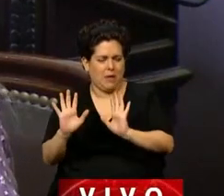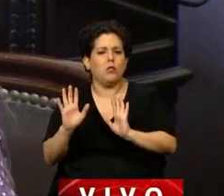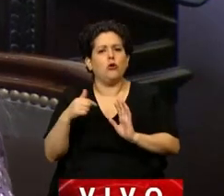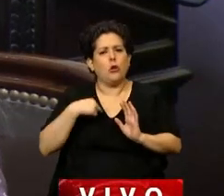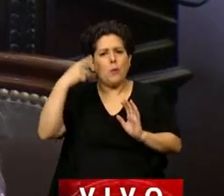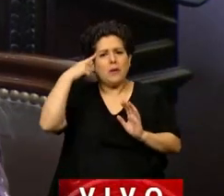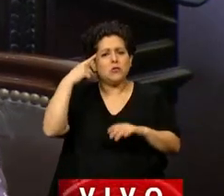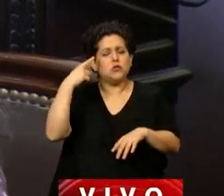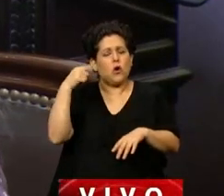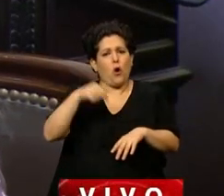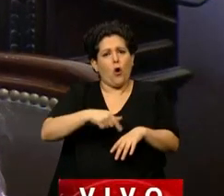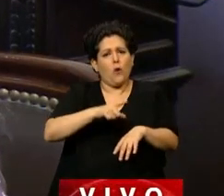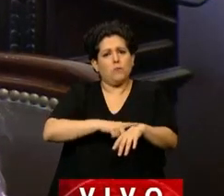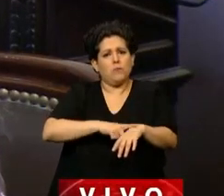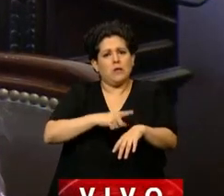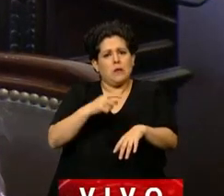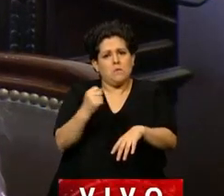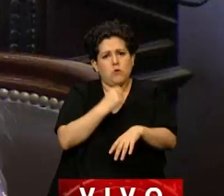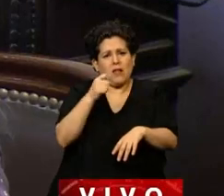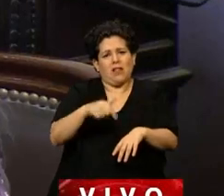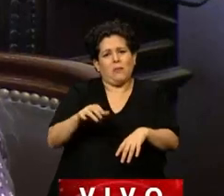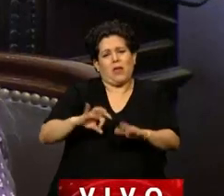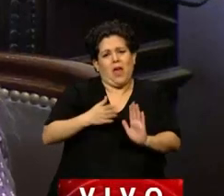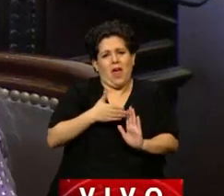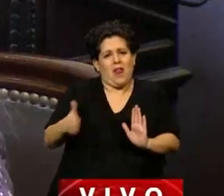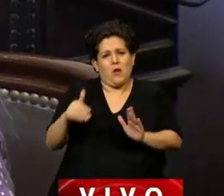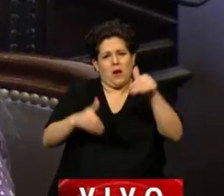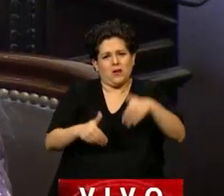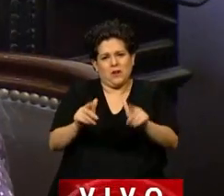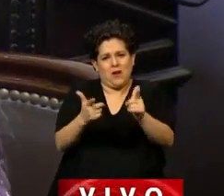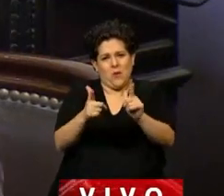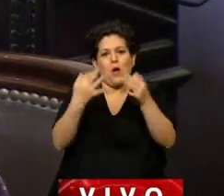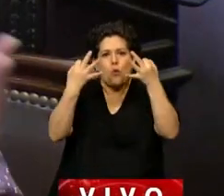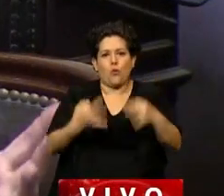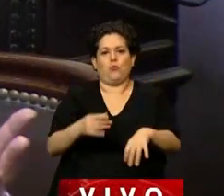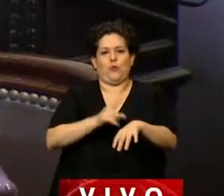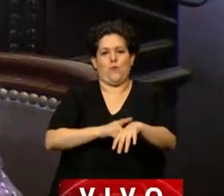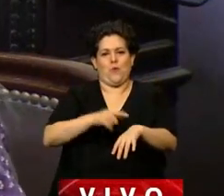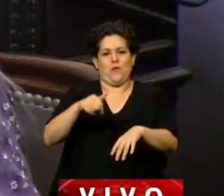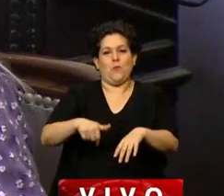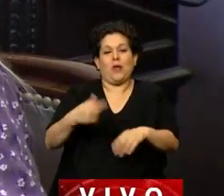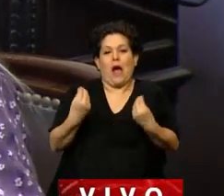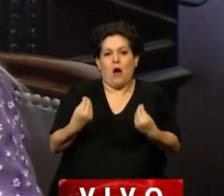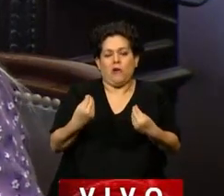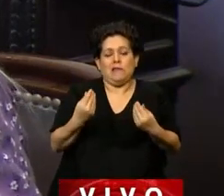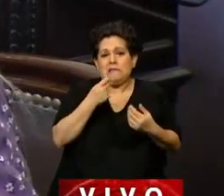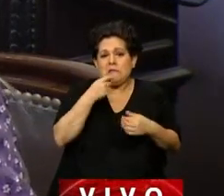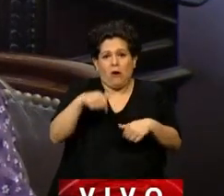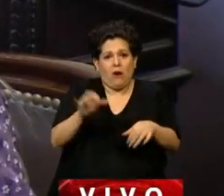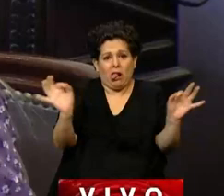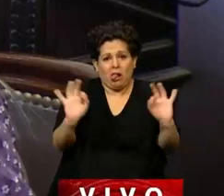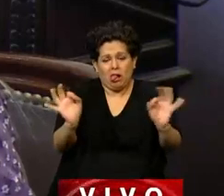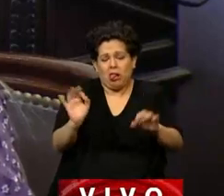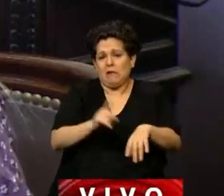importante al tratarse de un año que no es electoral y es justamente el momento preciso. Si no es ahora, perderemos el tiempo